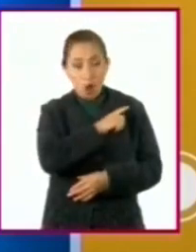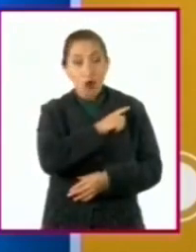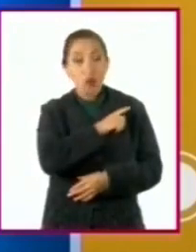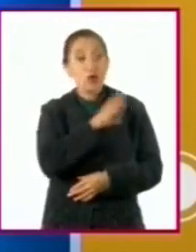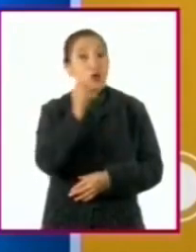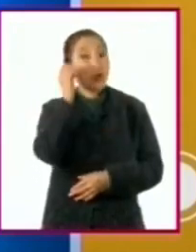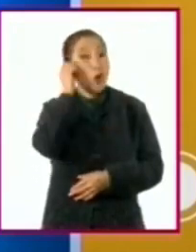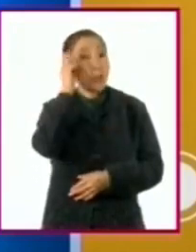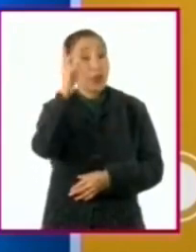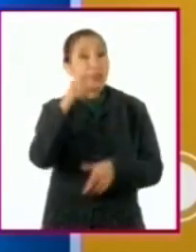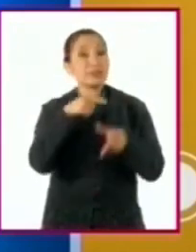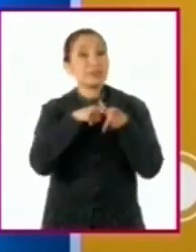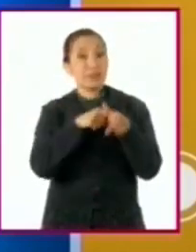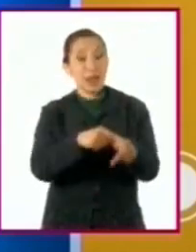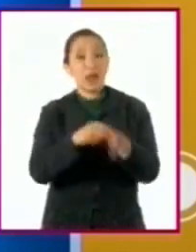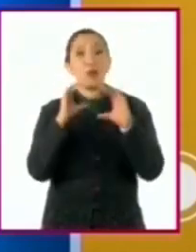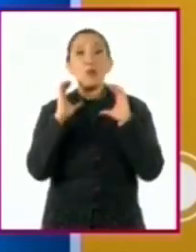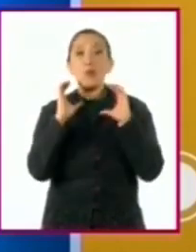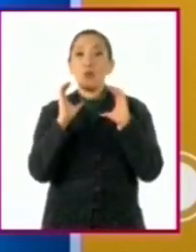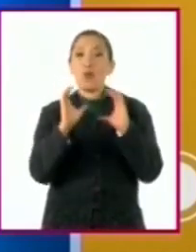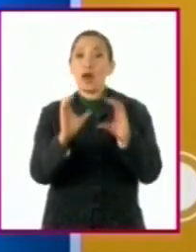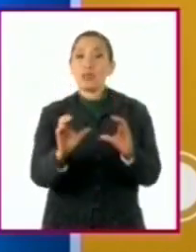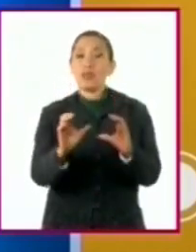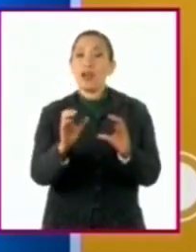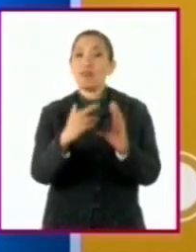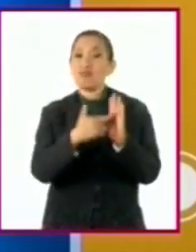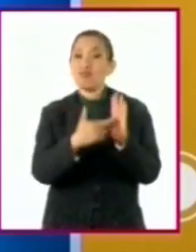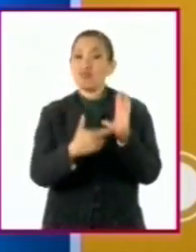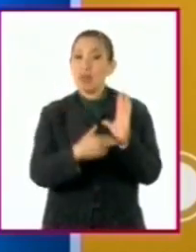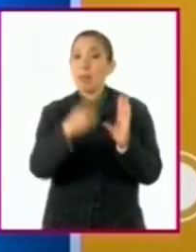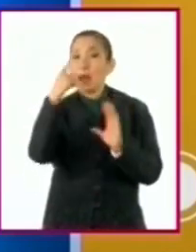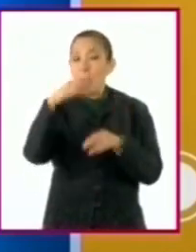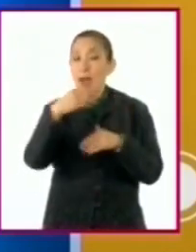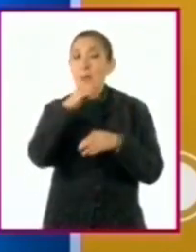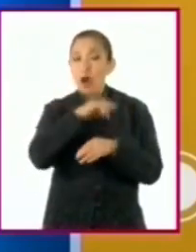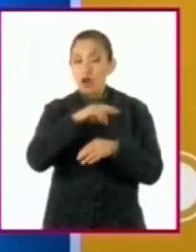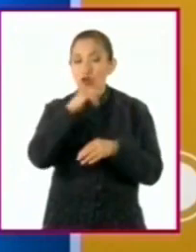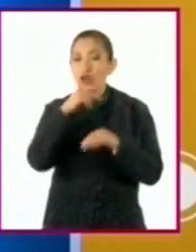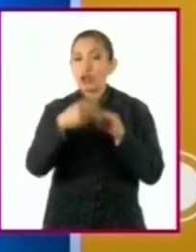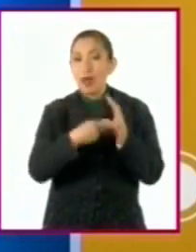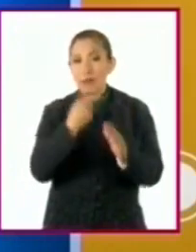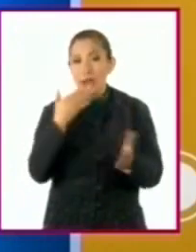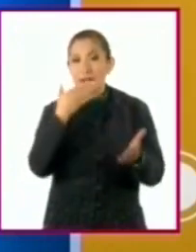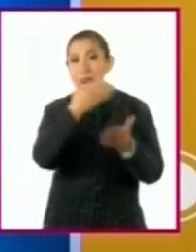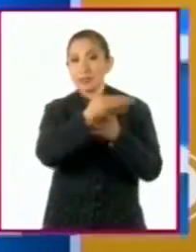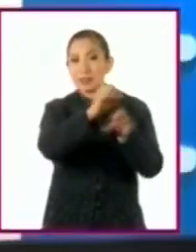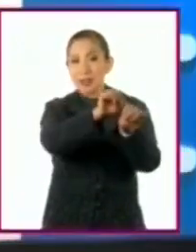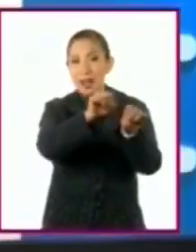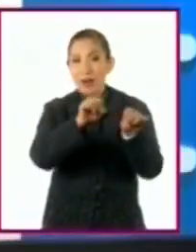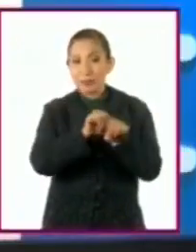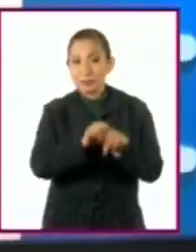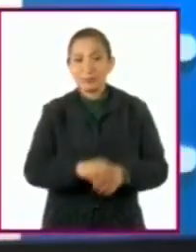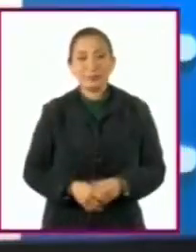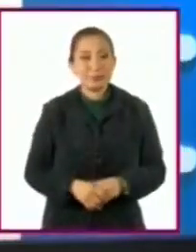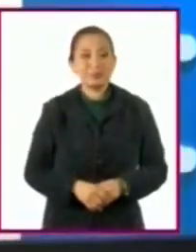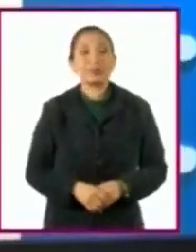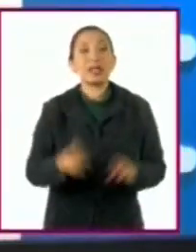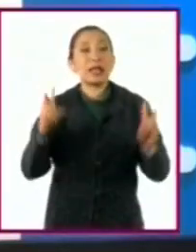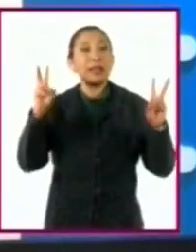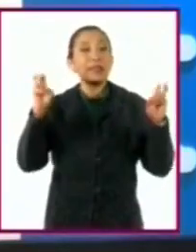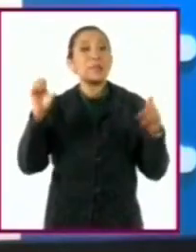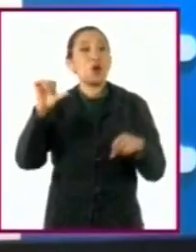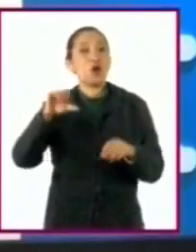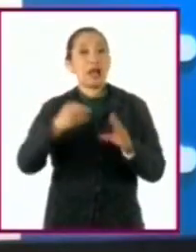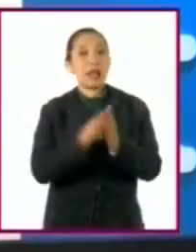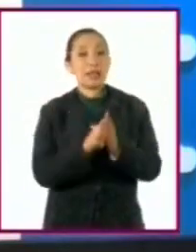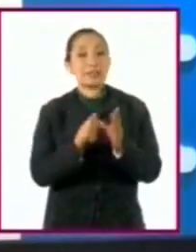olvidar seguir tomando las medidas de sanidad para que pronto estemos de regreso en las aulas. El título de la